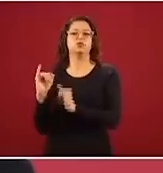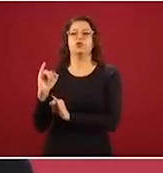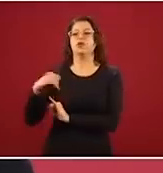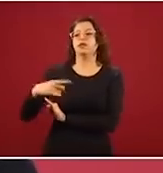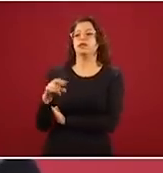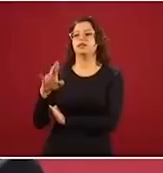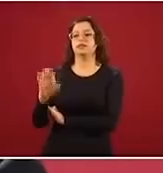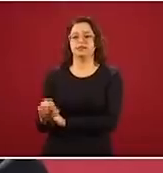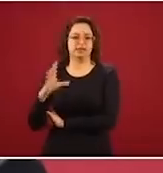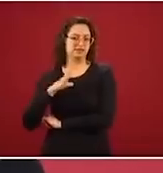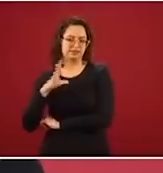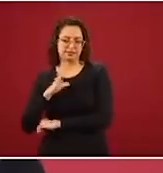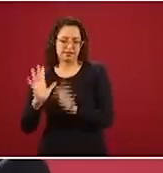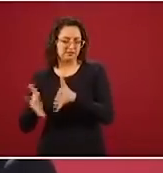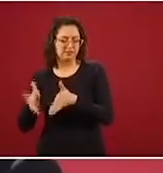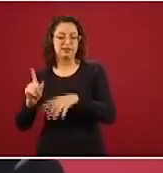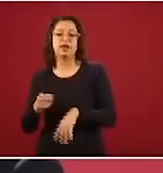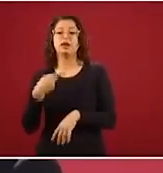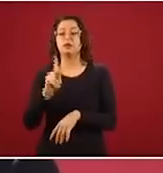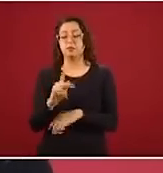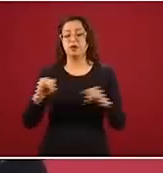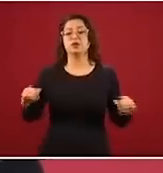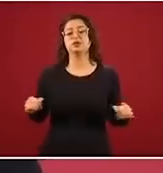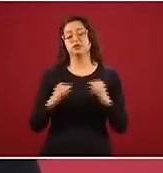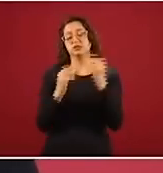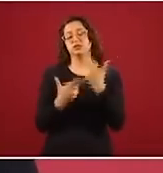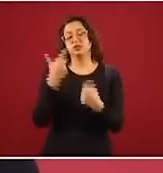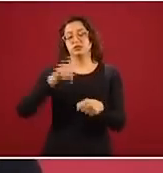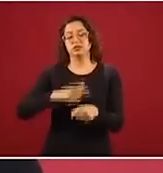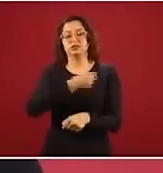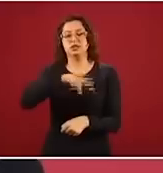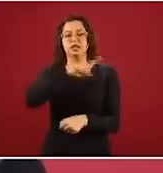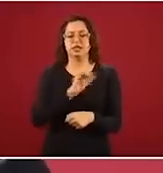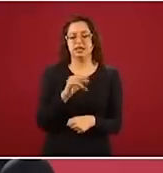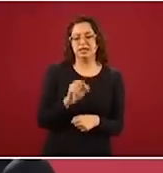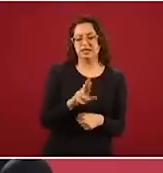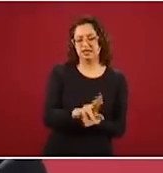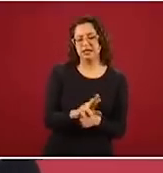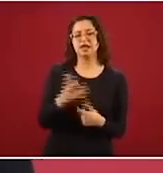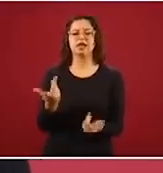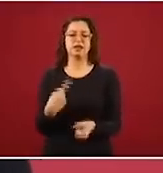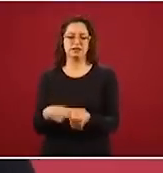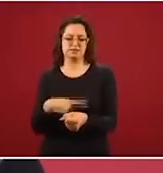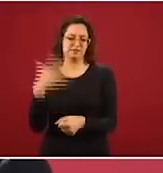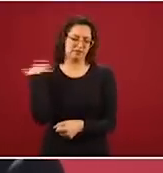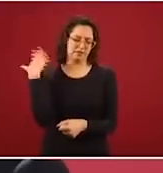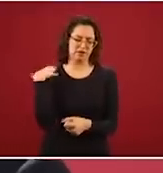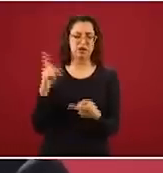a tener esta prueba. Los institutos nacionales de salud, empezando por el INER, el Instituto de Enfermedades Respiratorias,